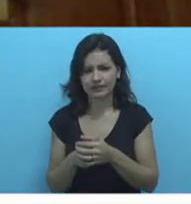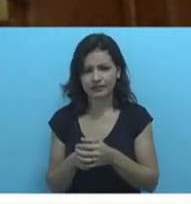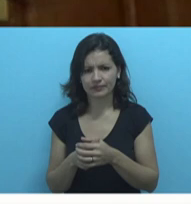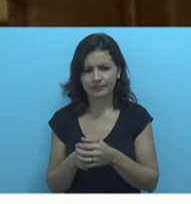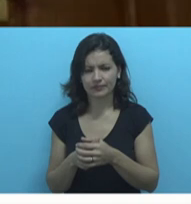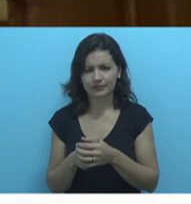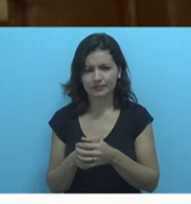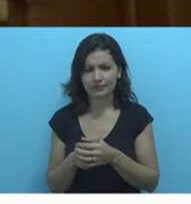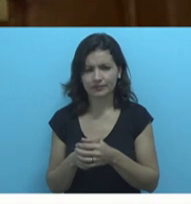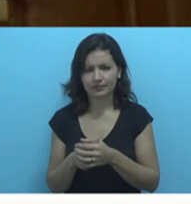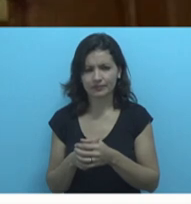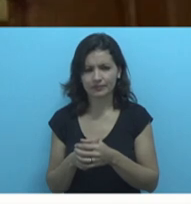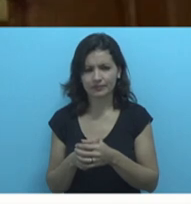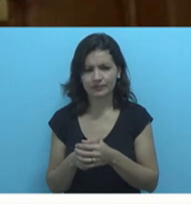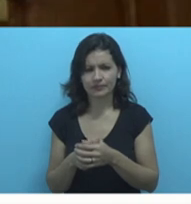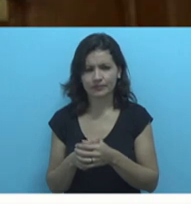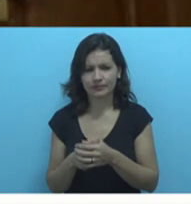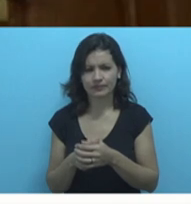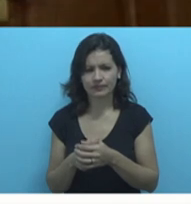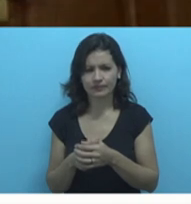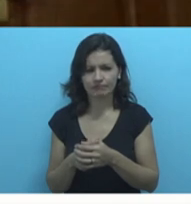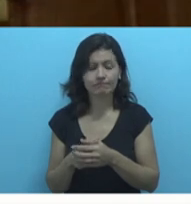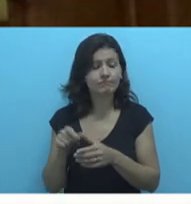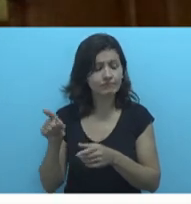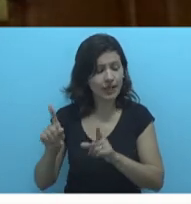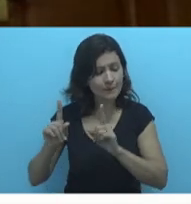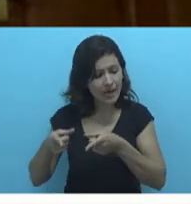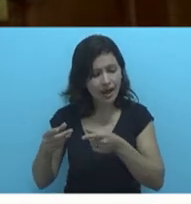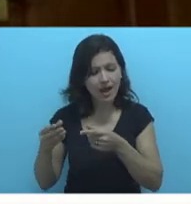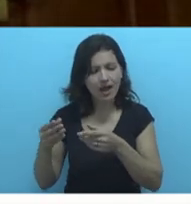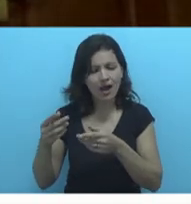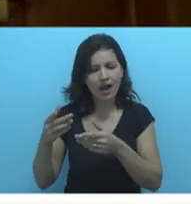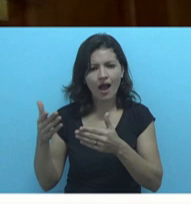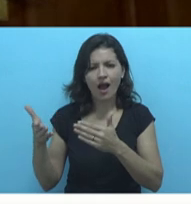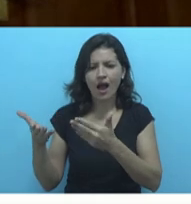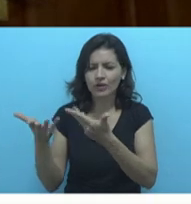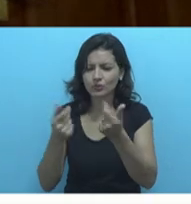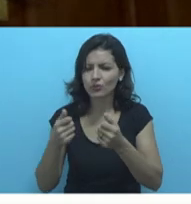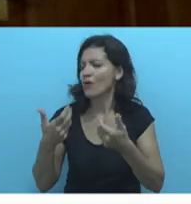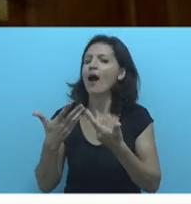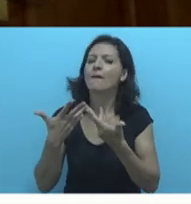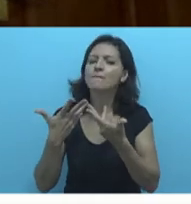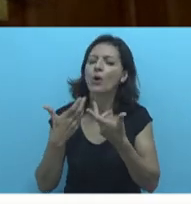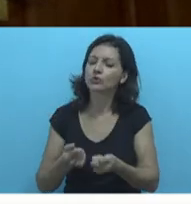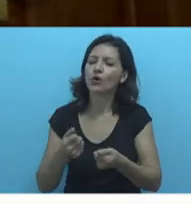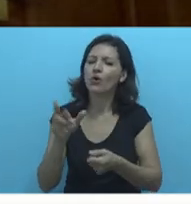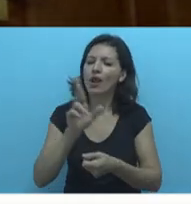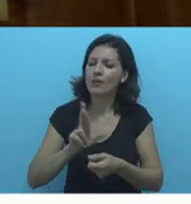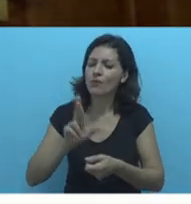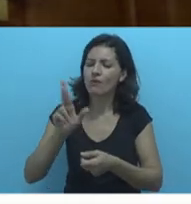Fe? Un compañero que creyó en las mujeres, no solo en las mujeres de su partido, a las que siempre alentó, a las